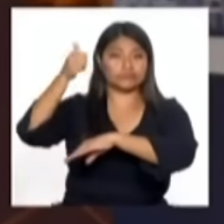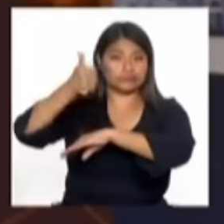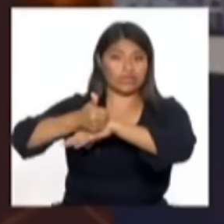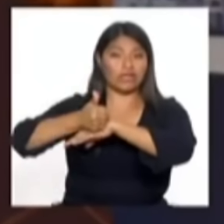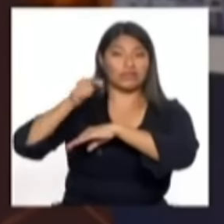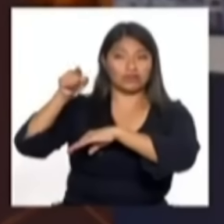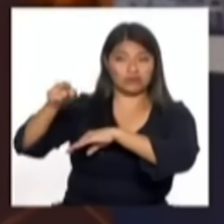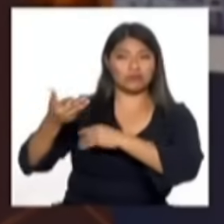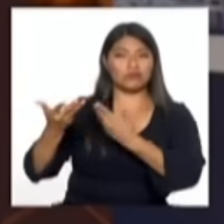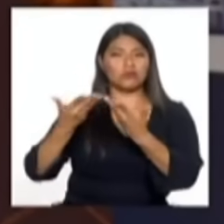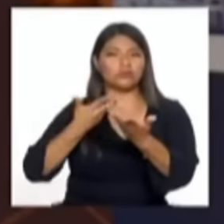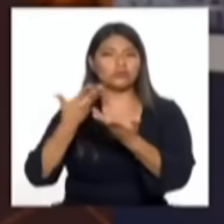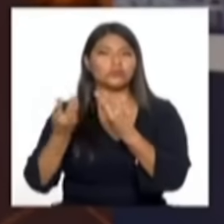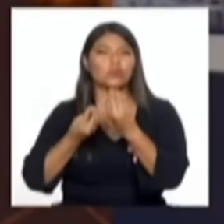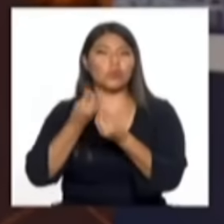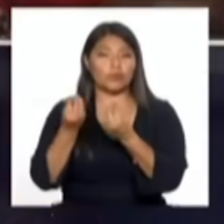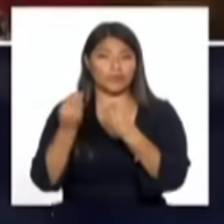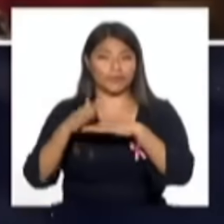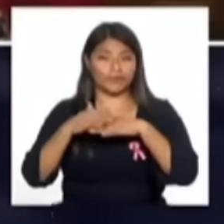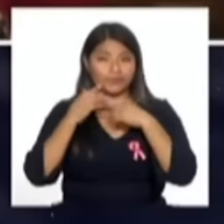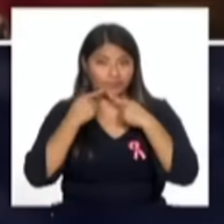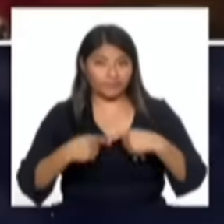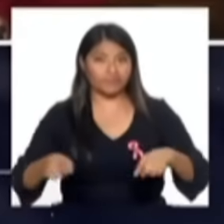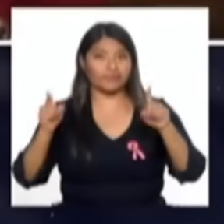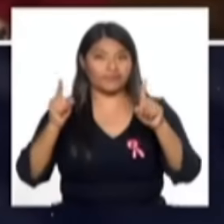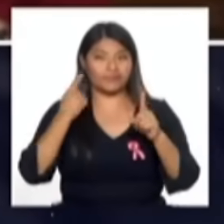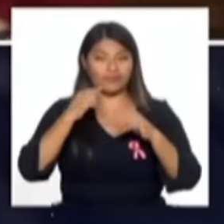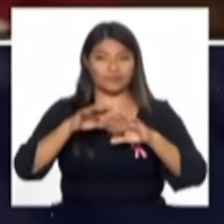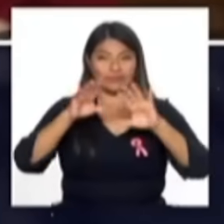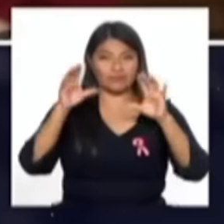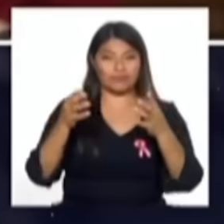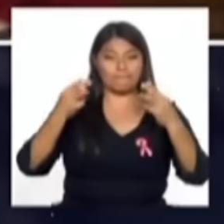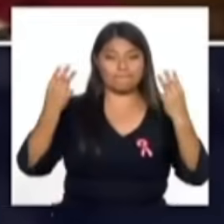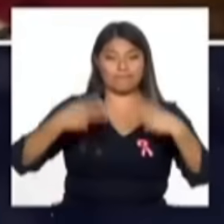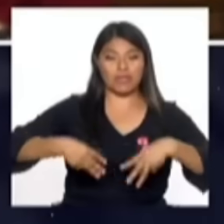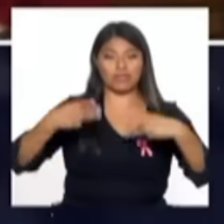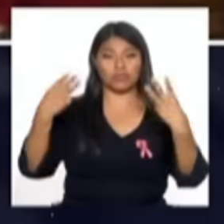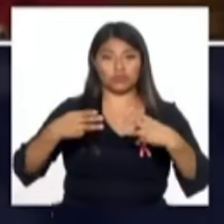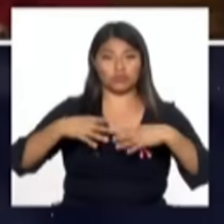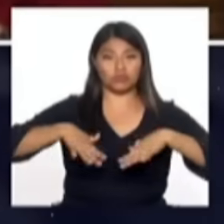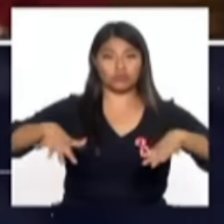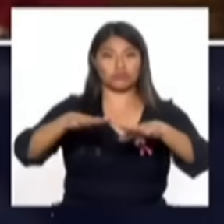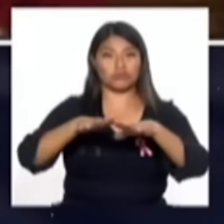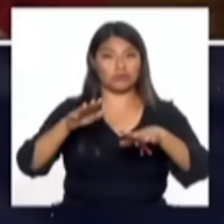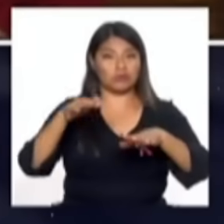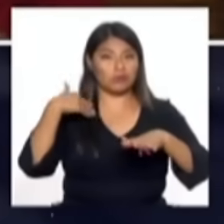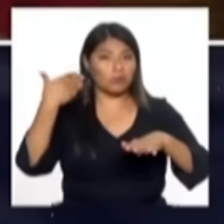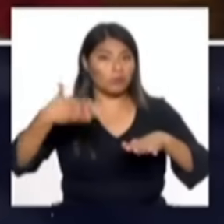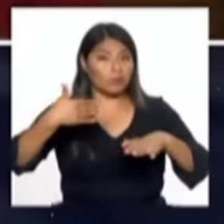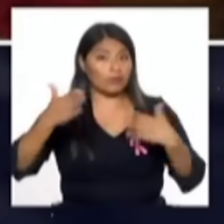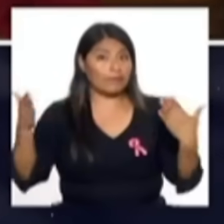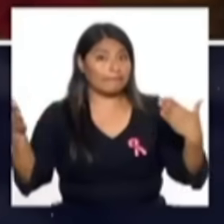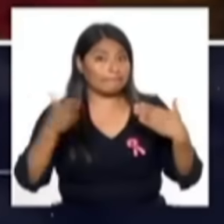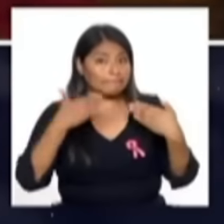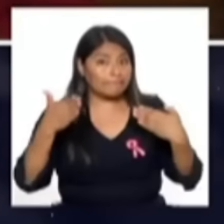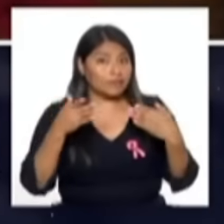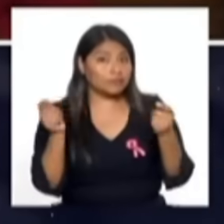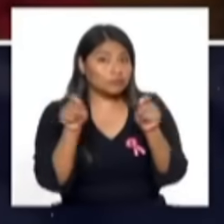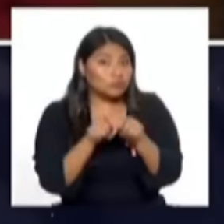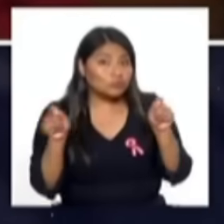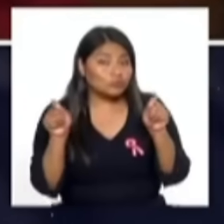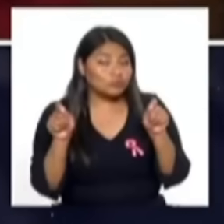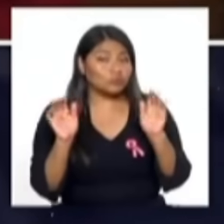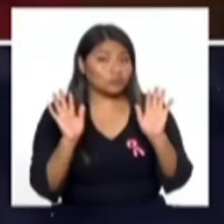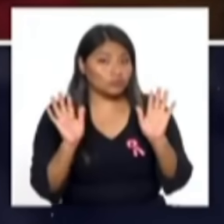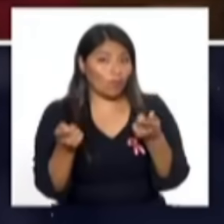atención, porque hay un anuncio de que el gran mercado mayorista de Santa Anita podría estar cerrando sus puertas, es decir, que no